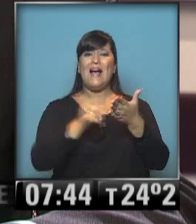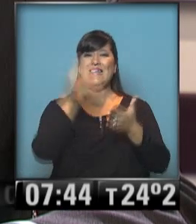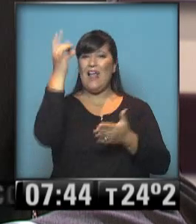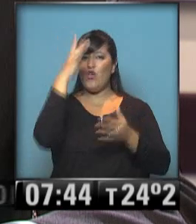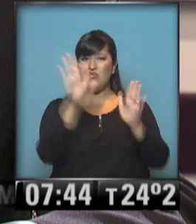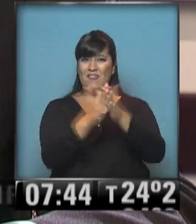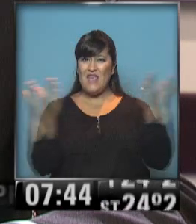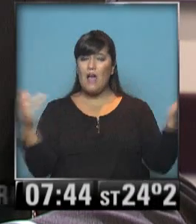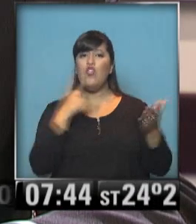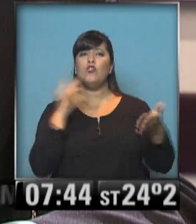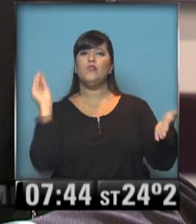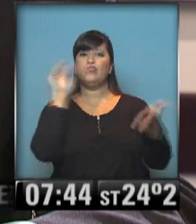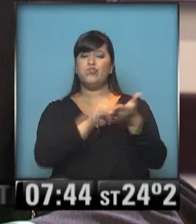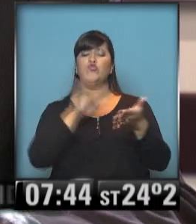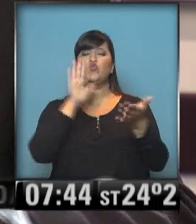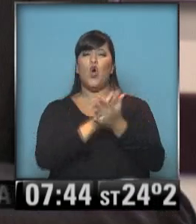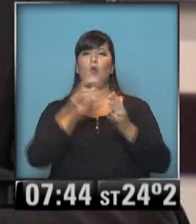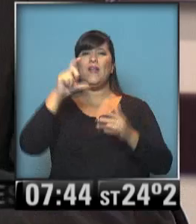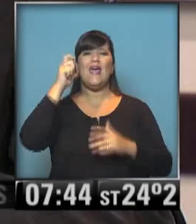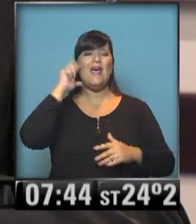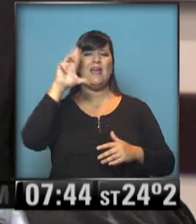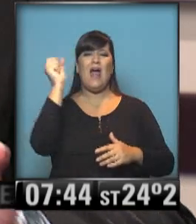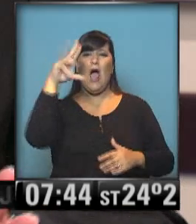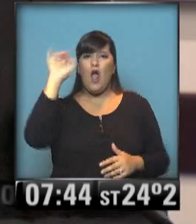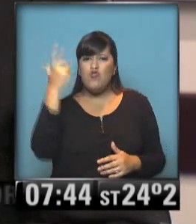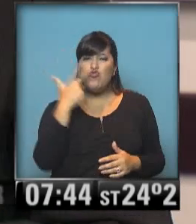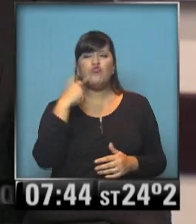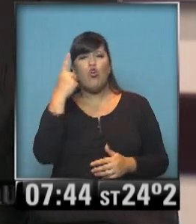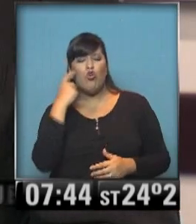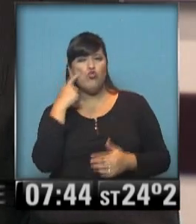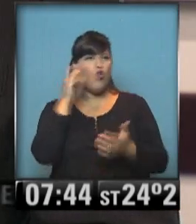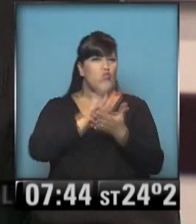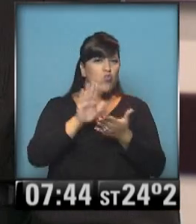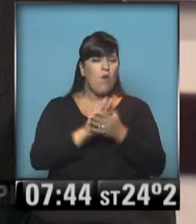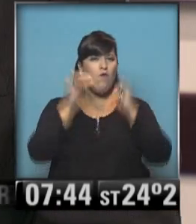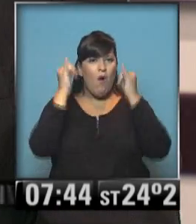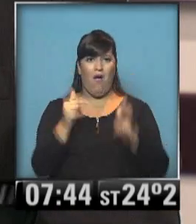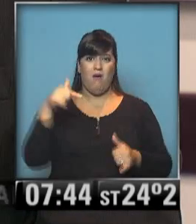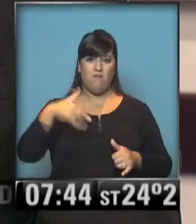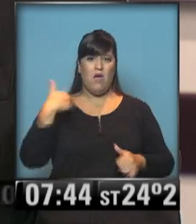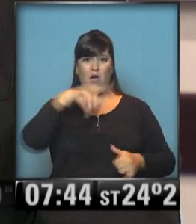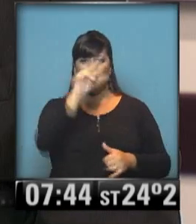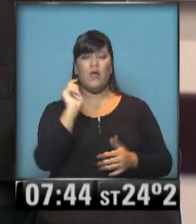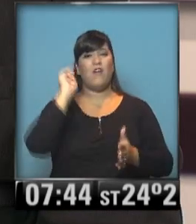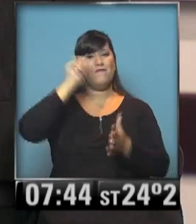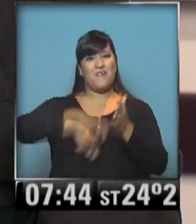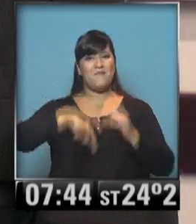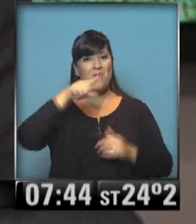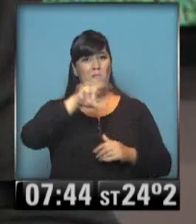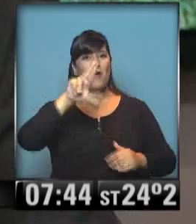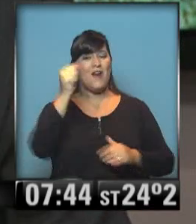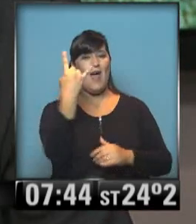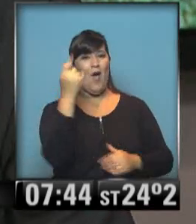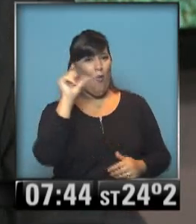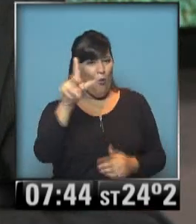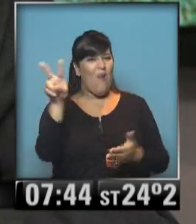que habla sobre granos nuevos controles y todo ese universo particular que tiene la República Argentina firmado por Raúl Así que